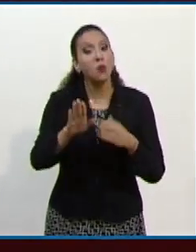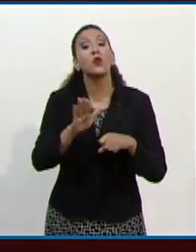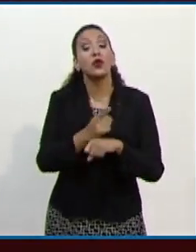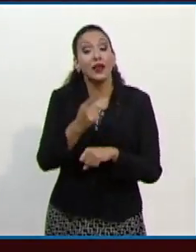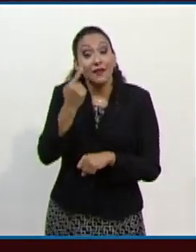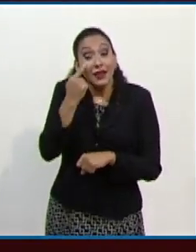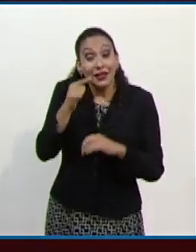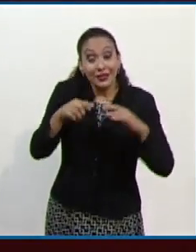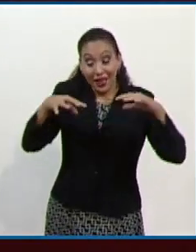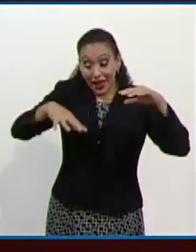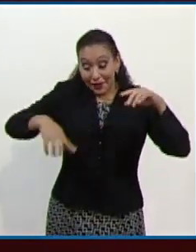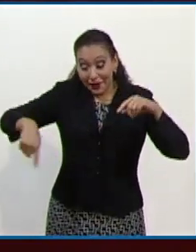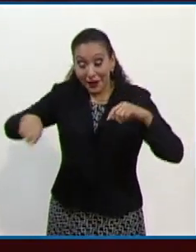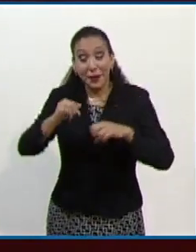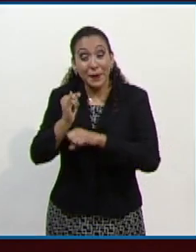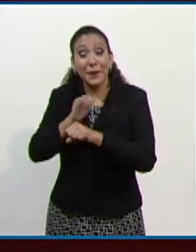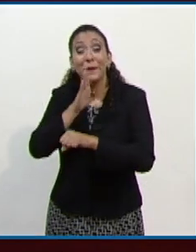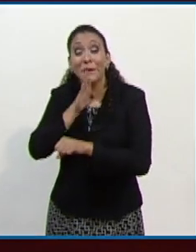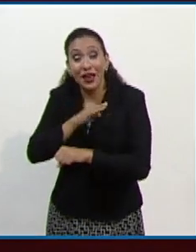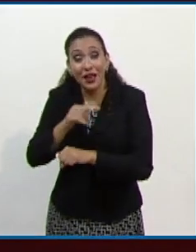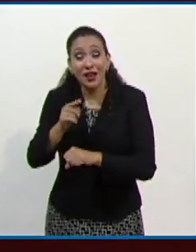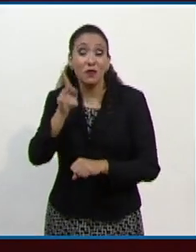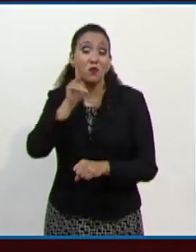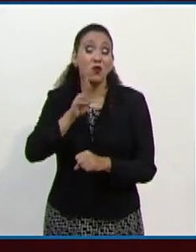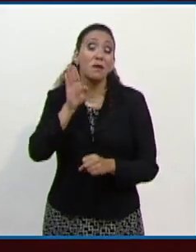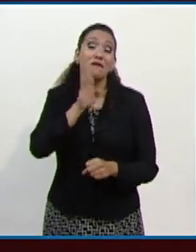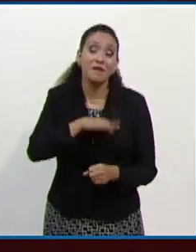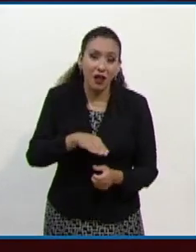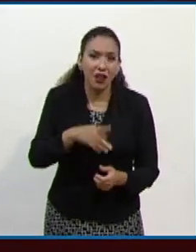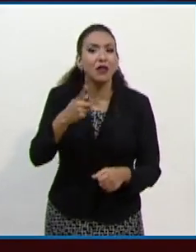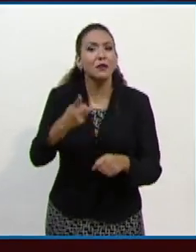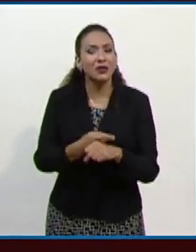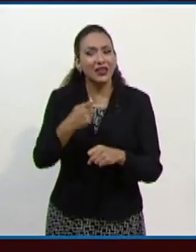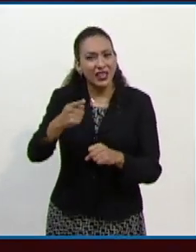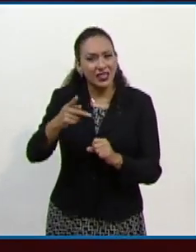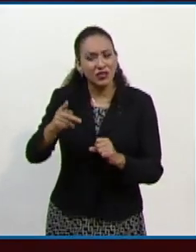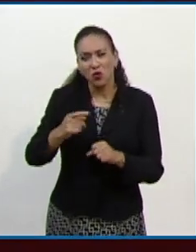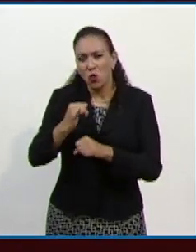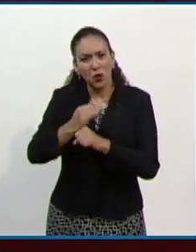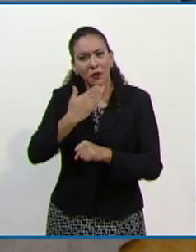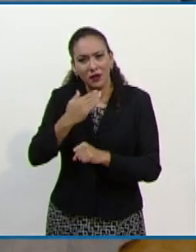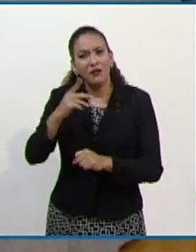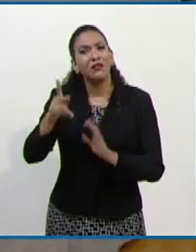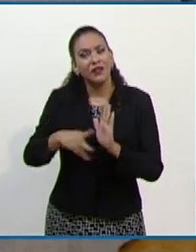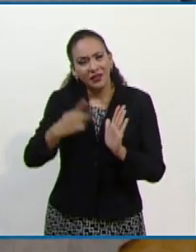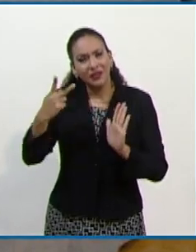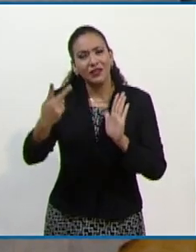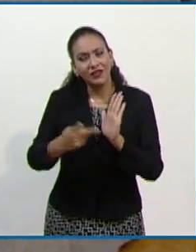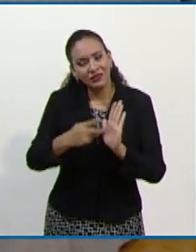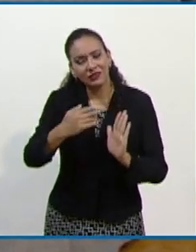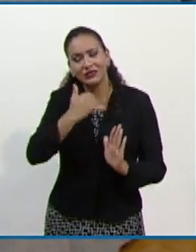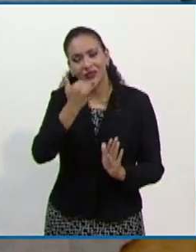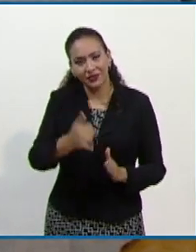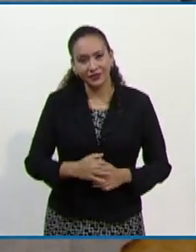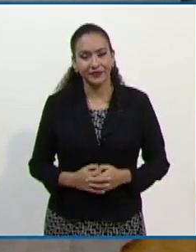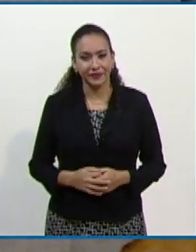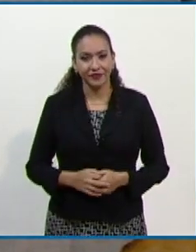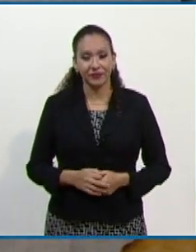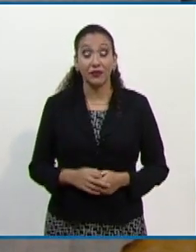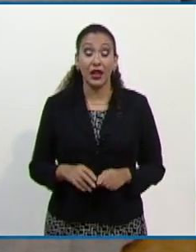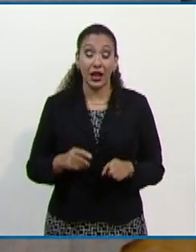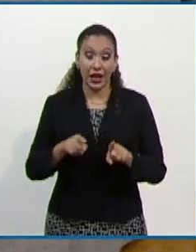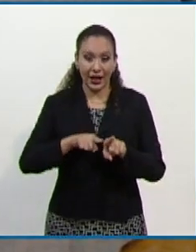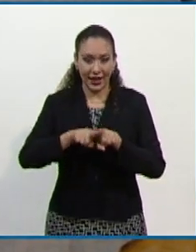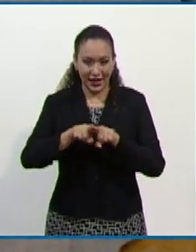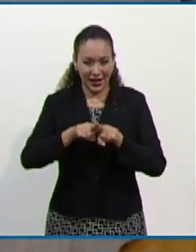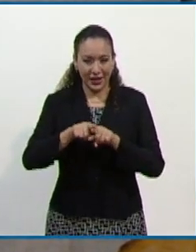hacemos, casos como estos van a repetirse una y otra vez. Los hermanos Razo agradecieron el